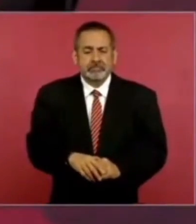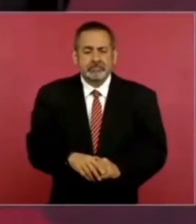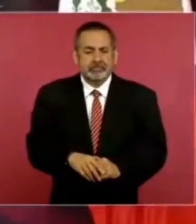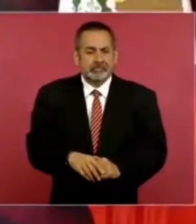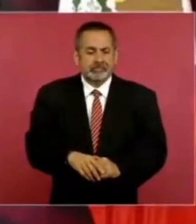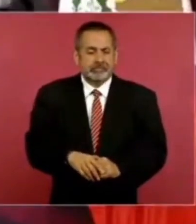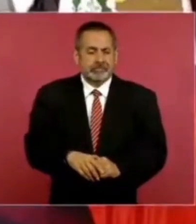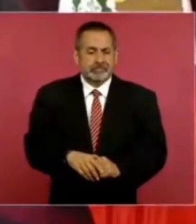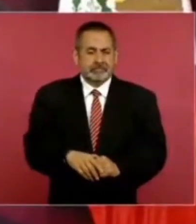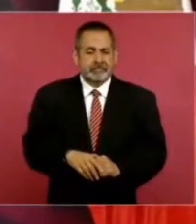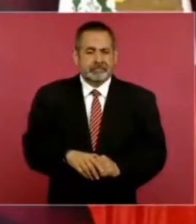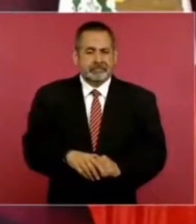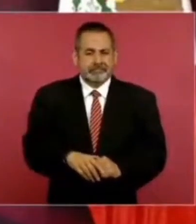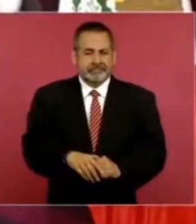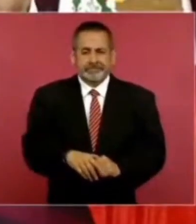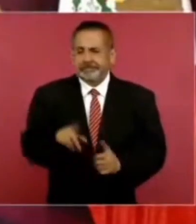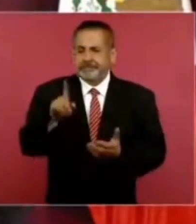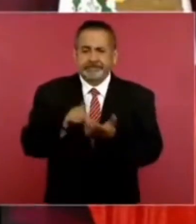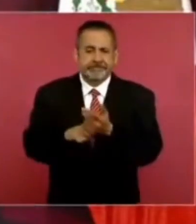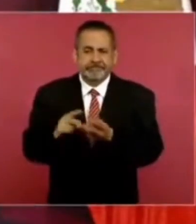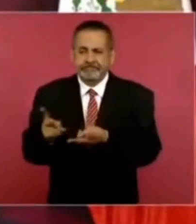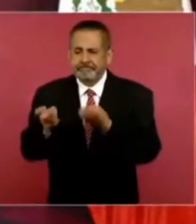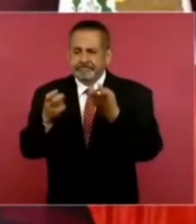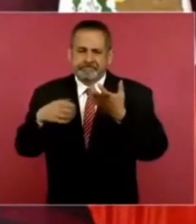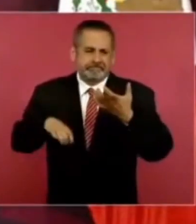era un botín